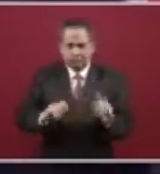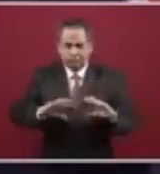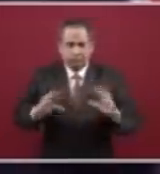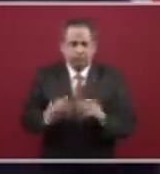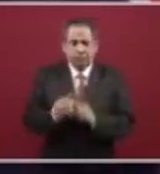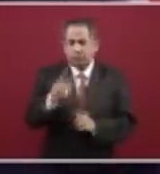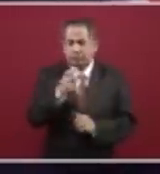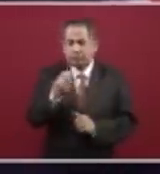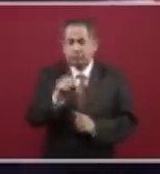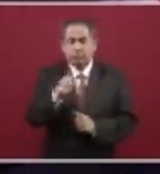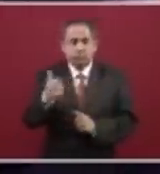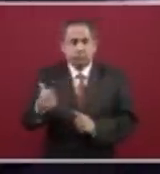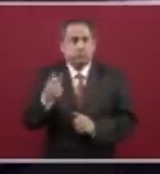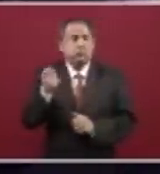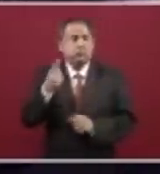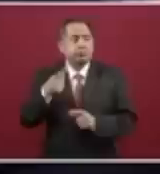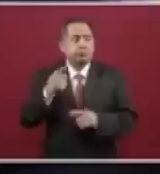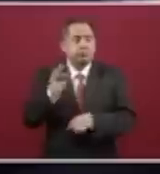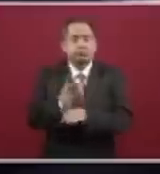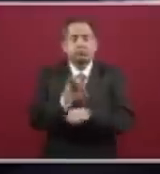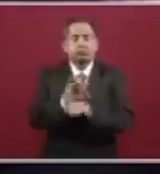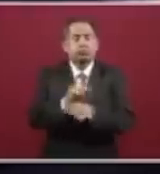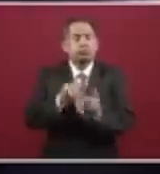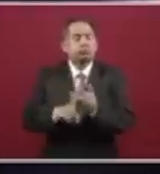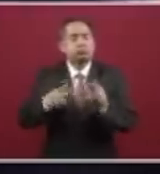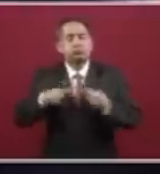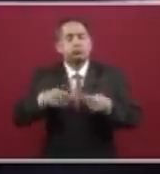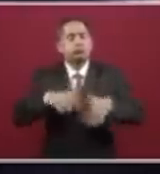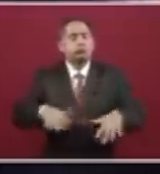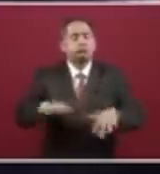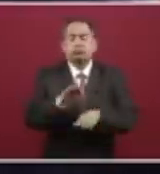protección para los ciudadanos